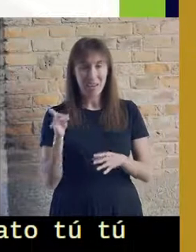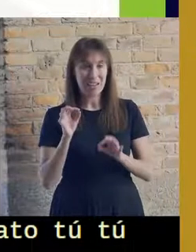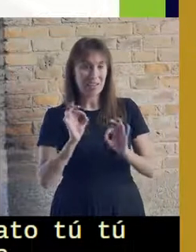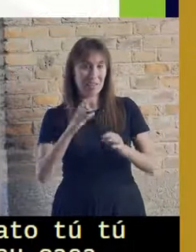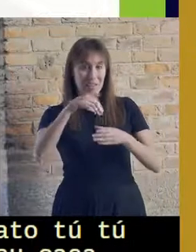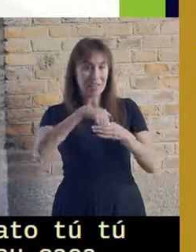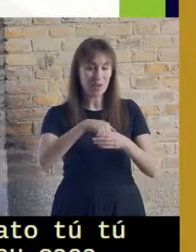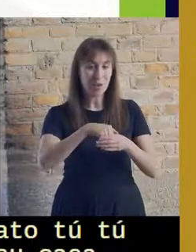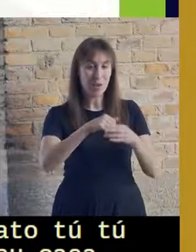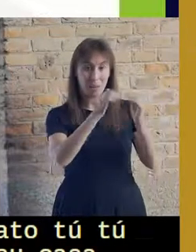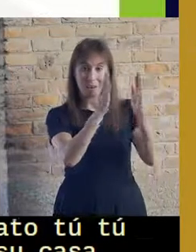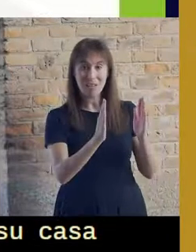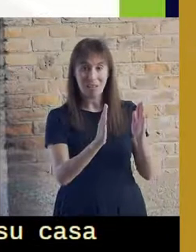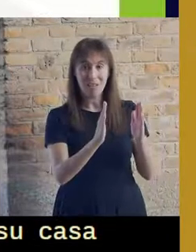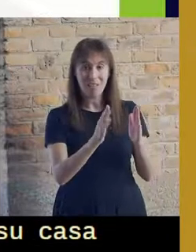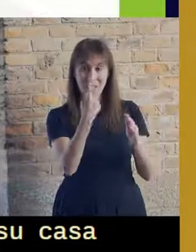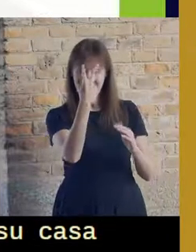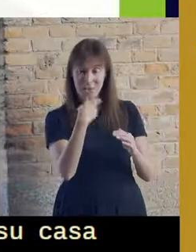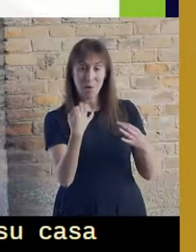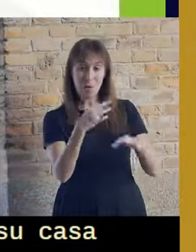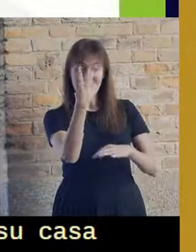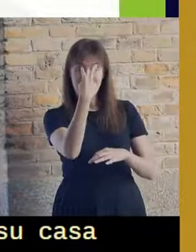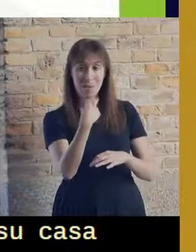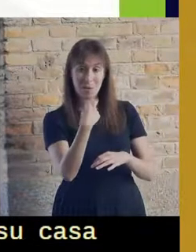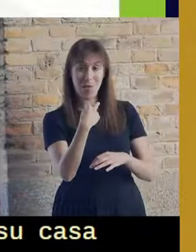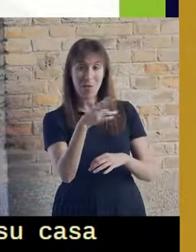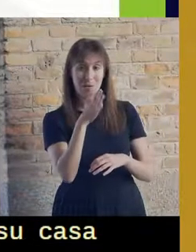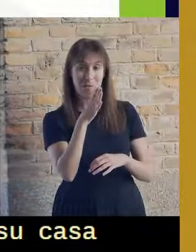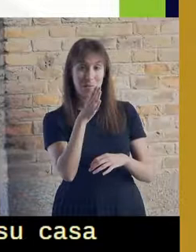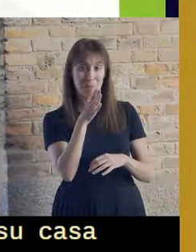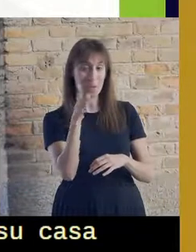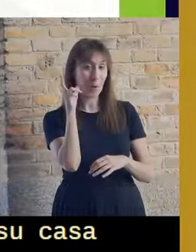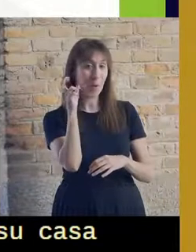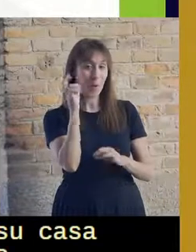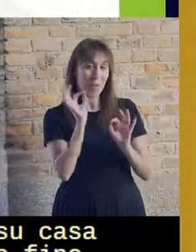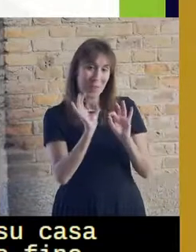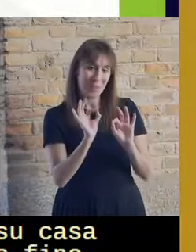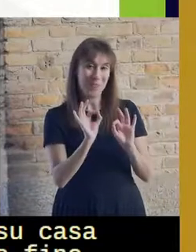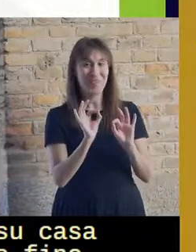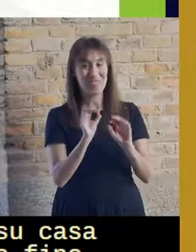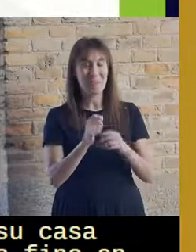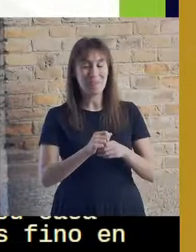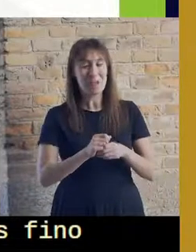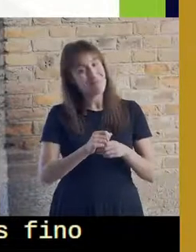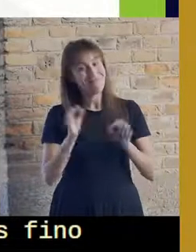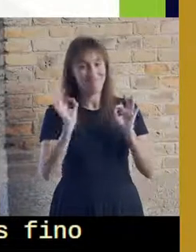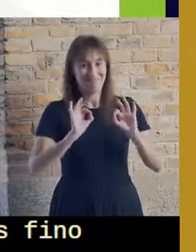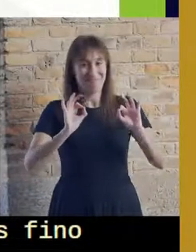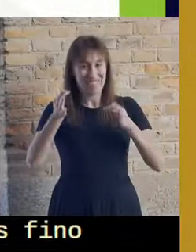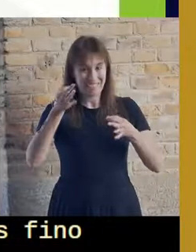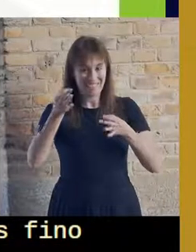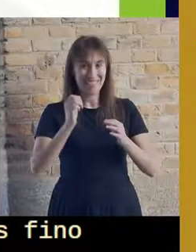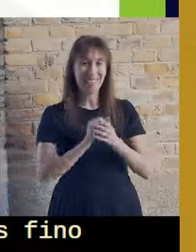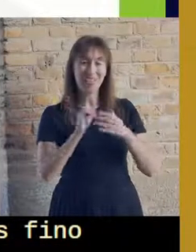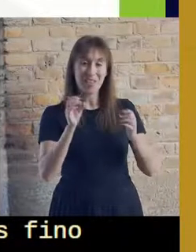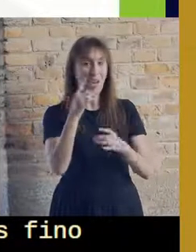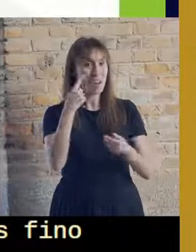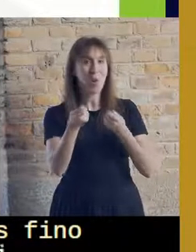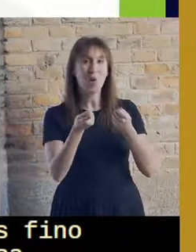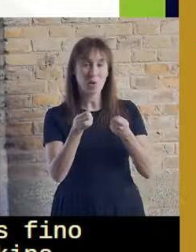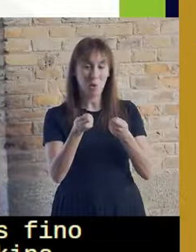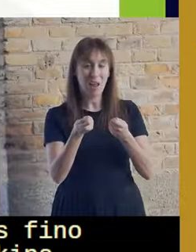está en su casa suelen ser ciegos porque tienen el oído lo tien más fino Entonces porque controlan más ya controlan la